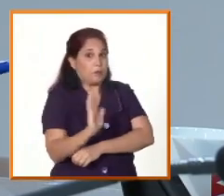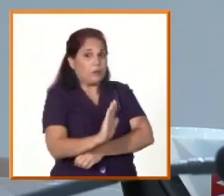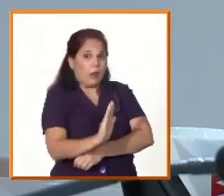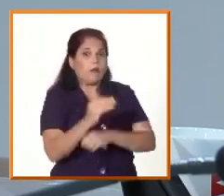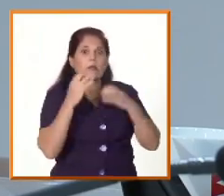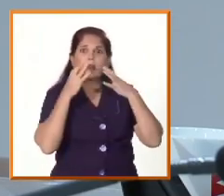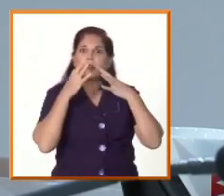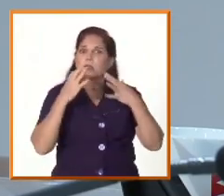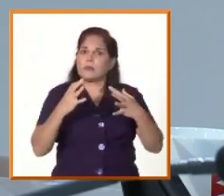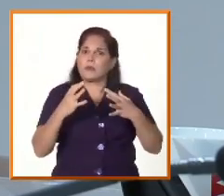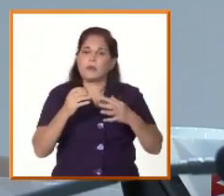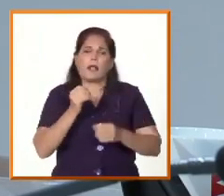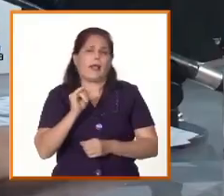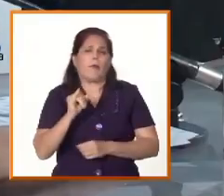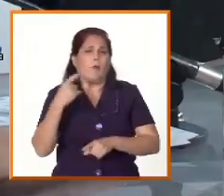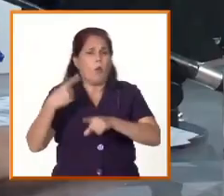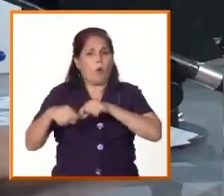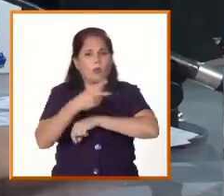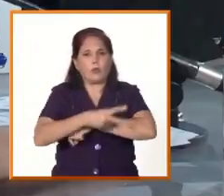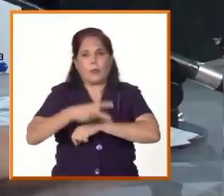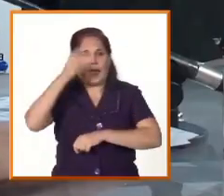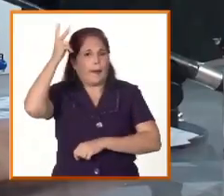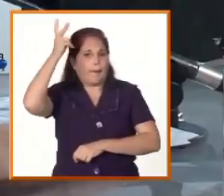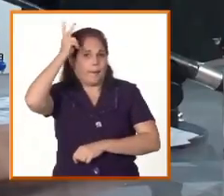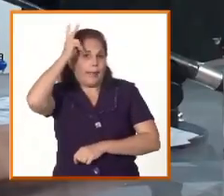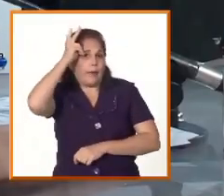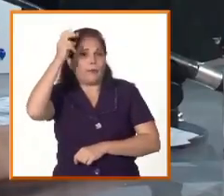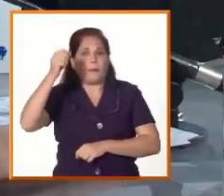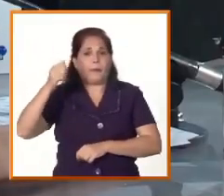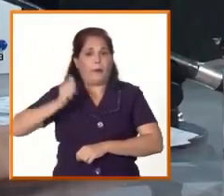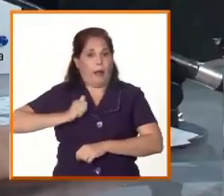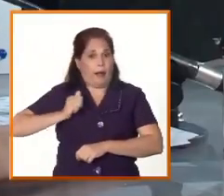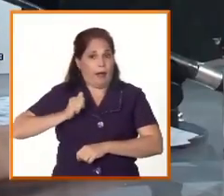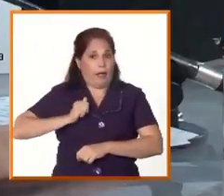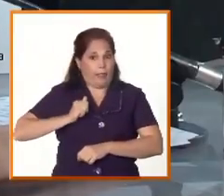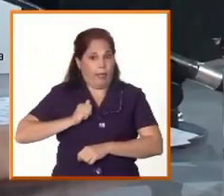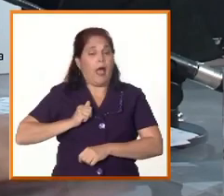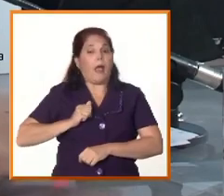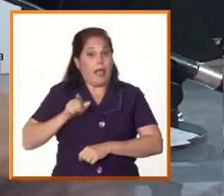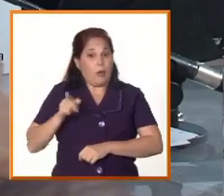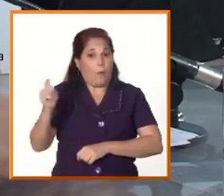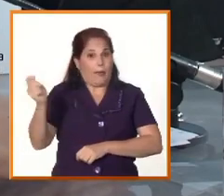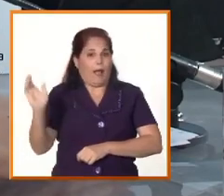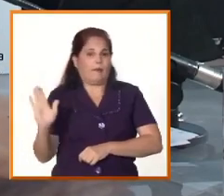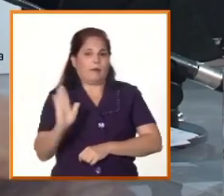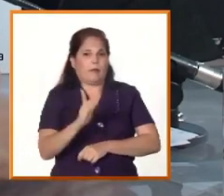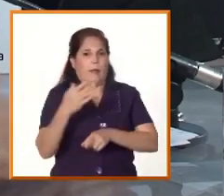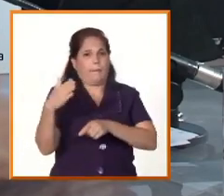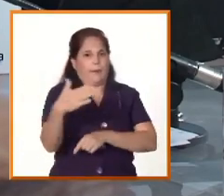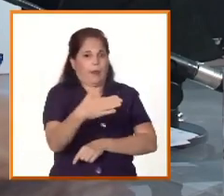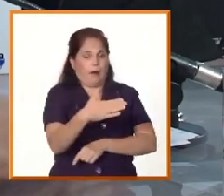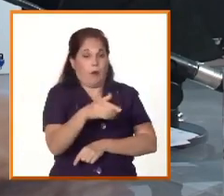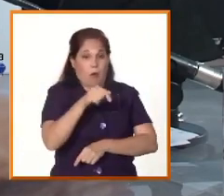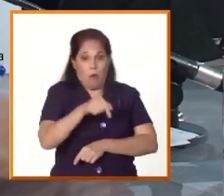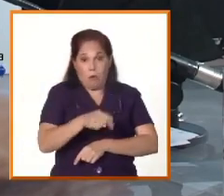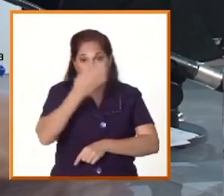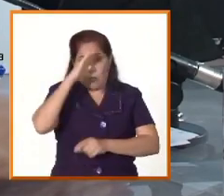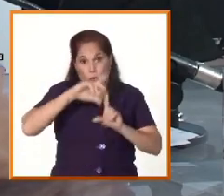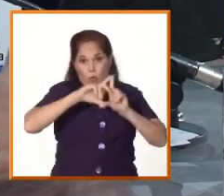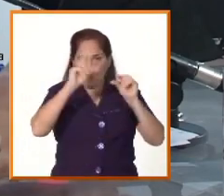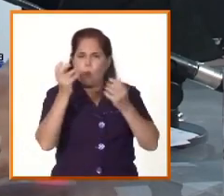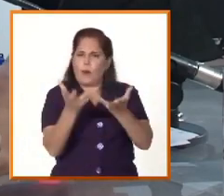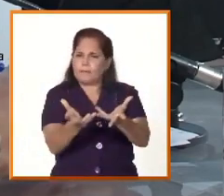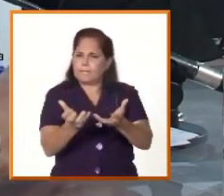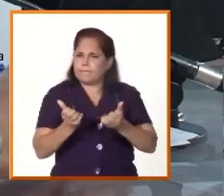fuente de Canadá no era nuestra plataforma por este concepto nosotros Cuba recibía alrededor